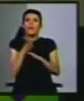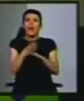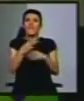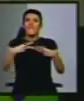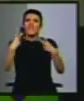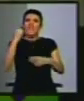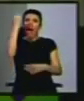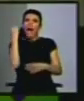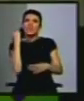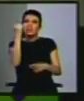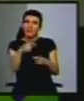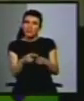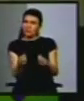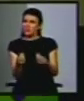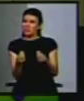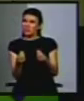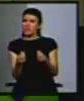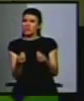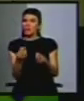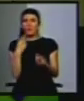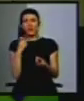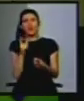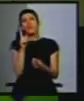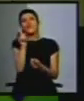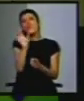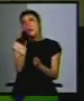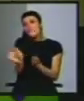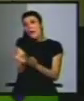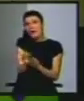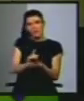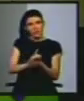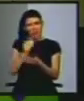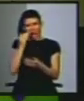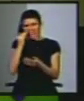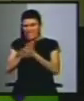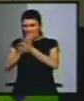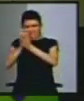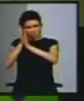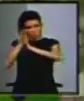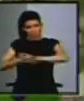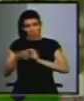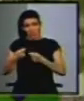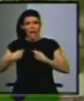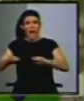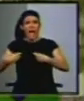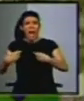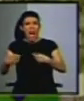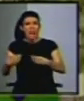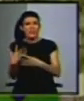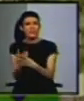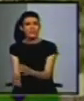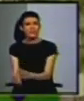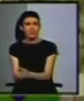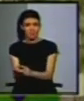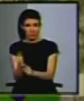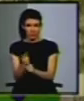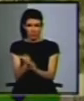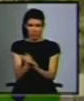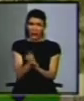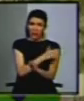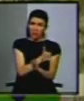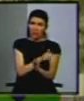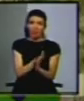Viña. Porque no se gastó una parte, se gastó prácticamente la totalidad. Pero cabe